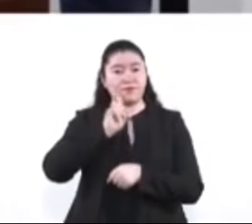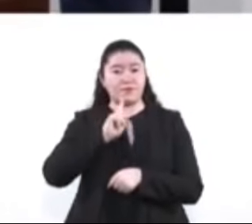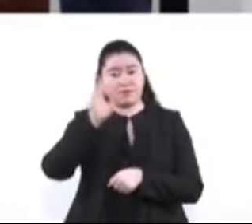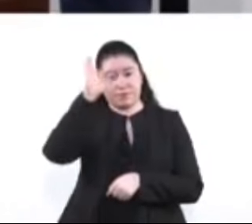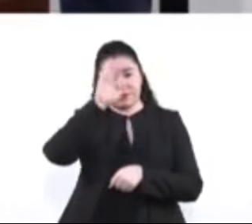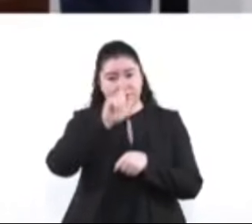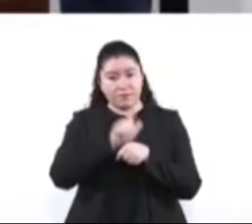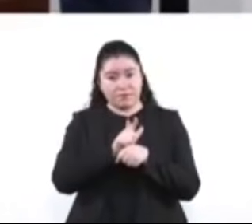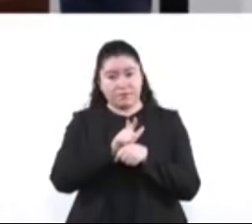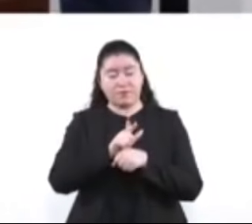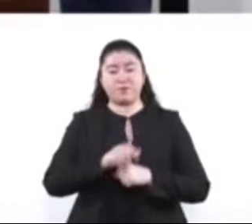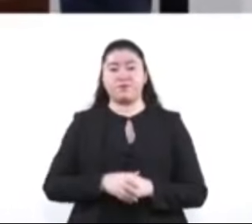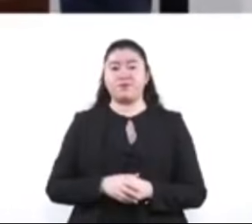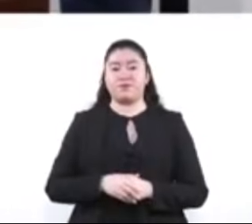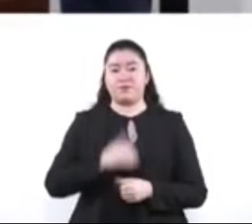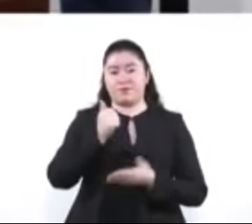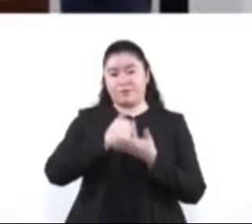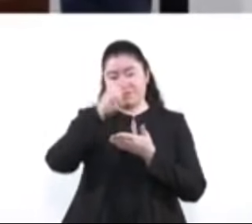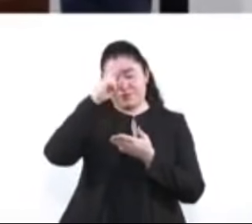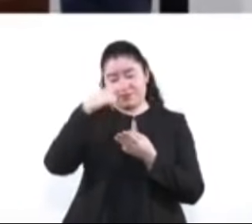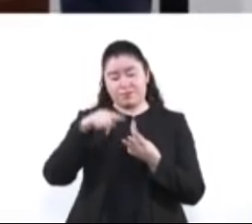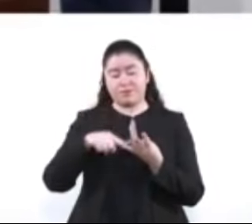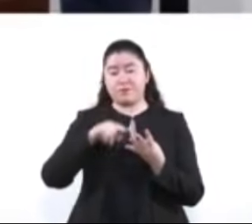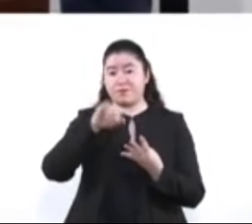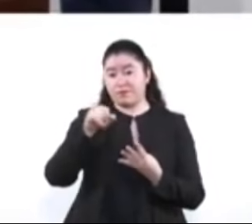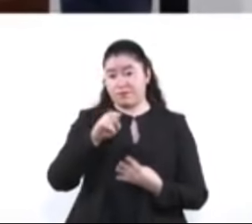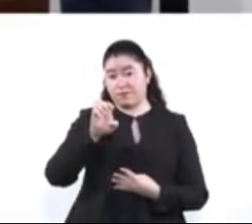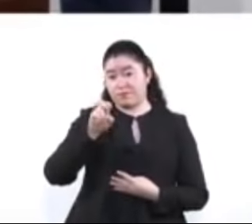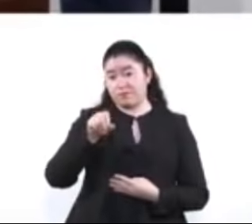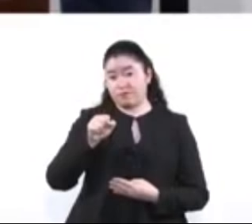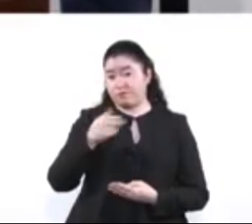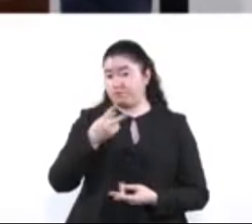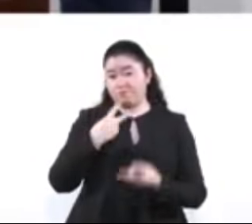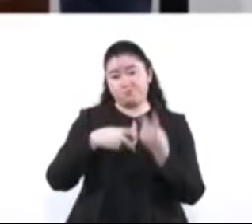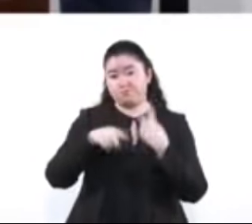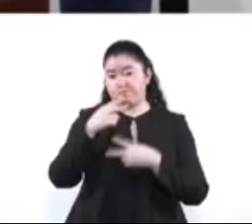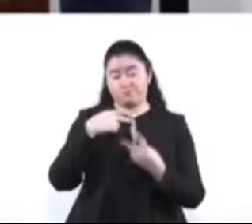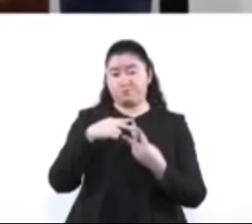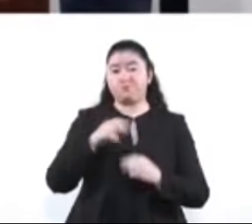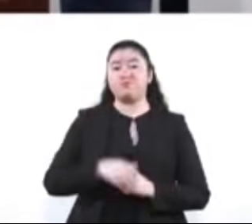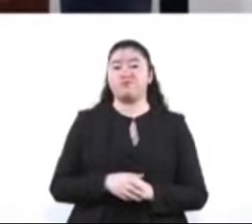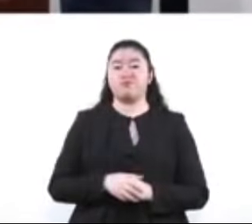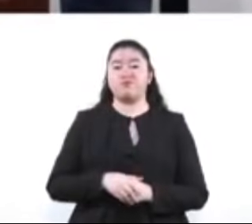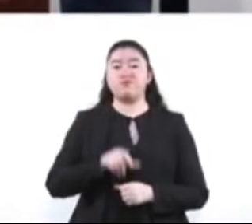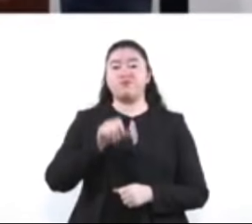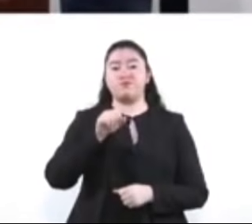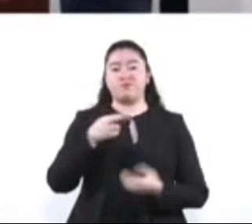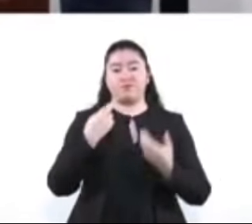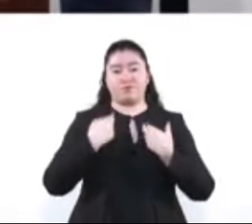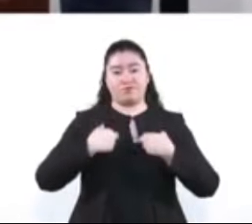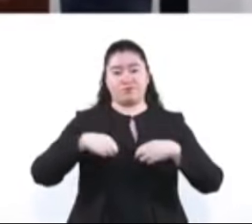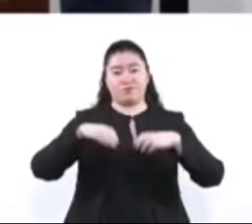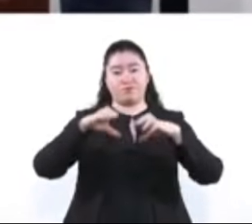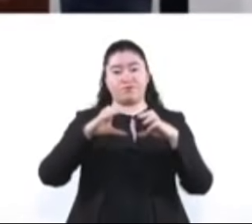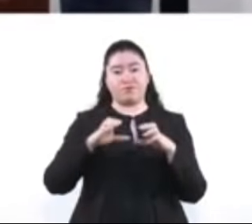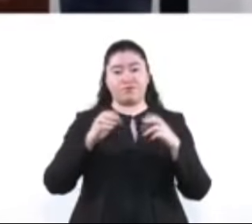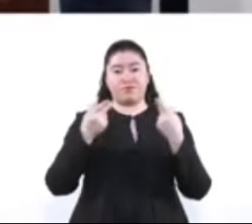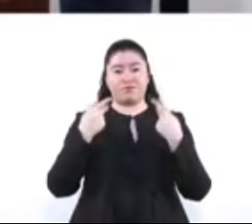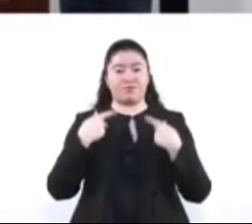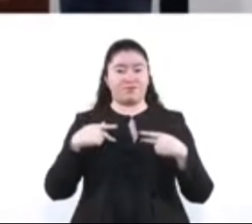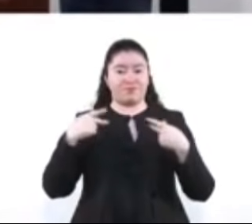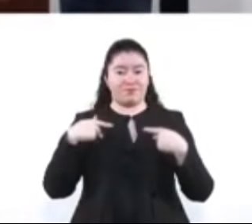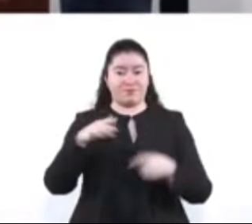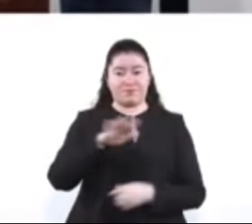Obras Artísticas en Espacios Públicos de la Ciudad de México, el Instituto Nacional de Antropología, de la Secretaría de Cultura de la Ciudad de México y